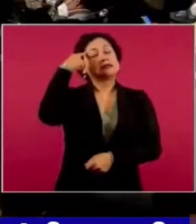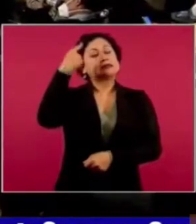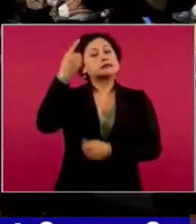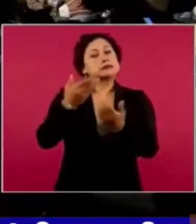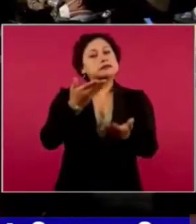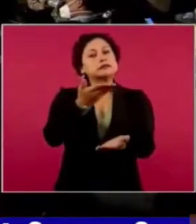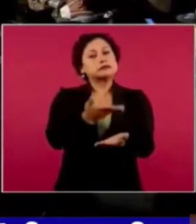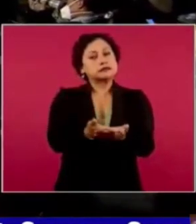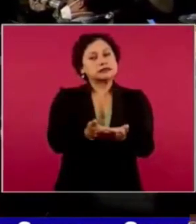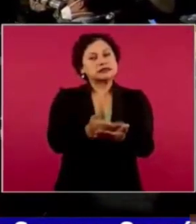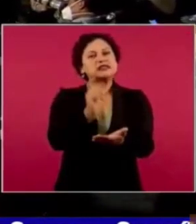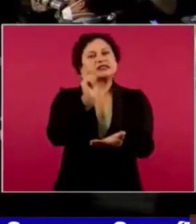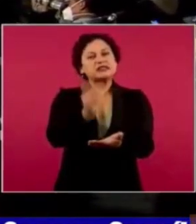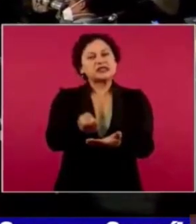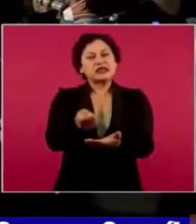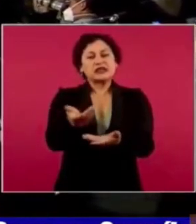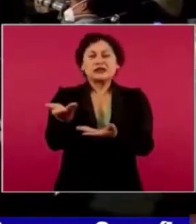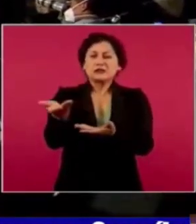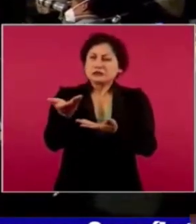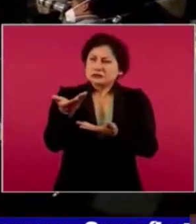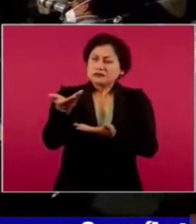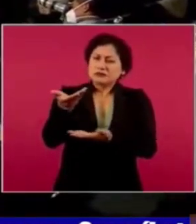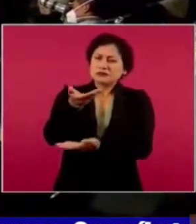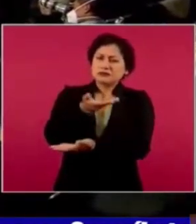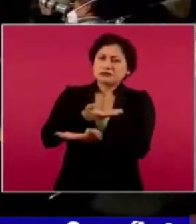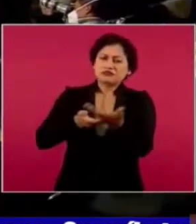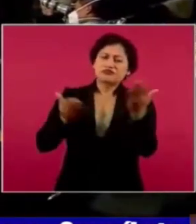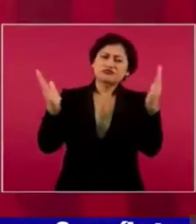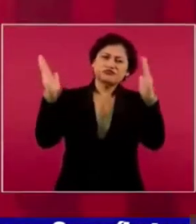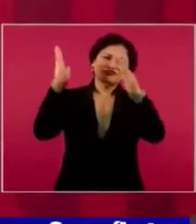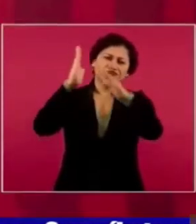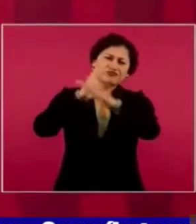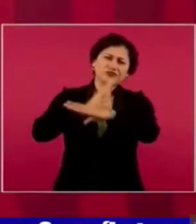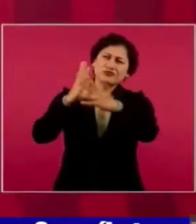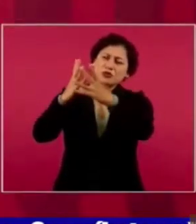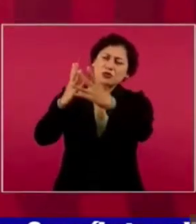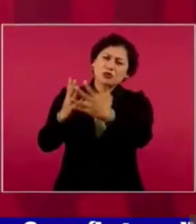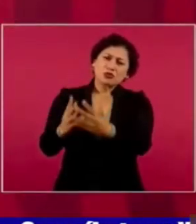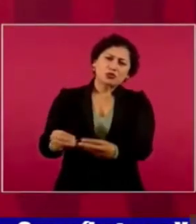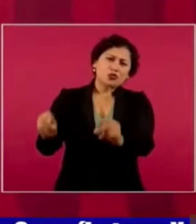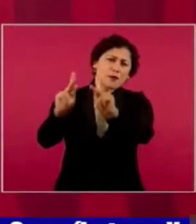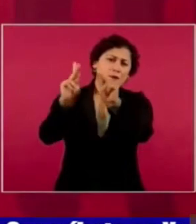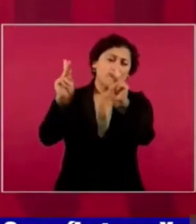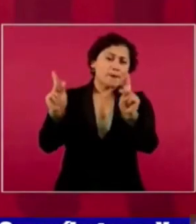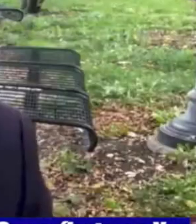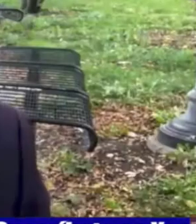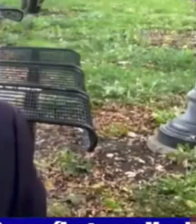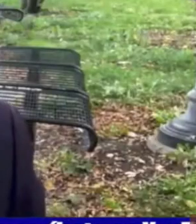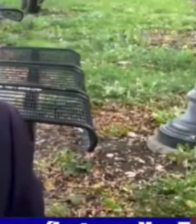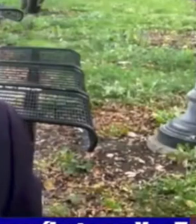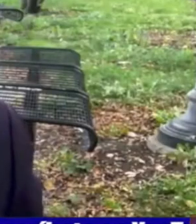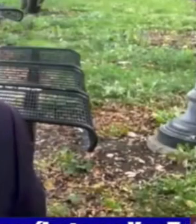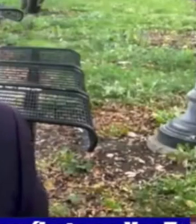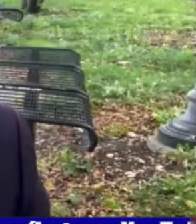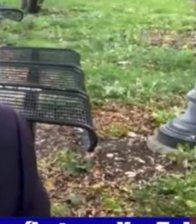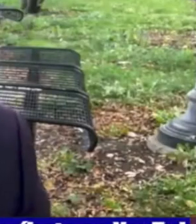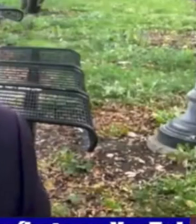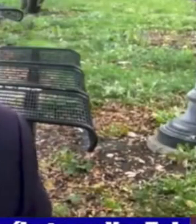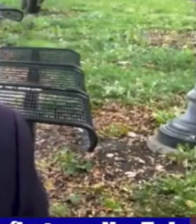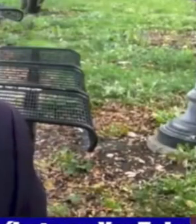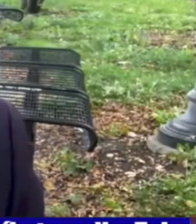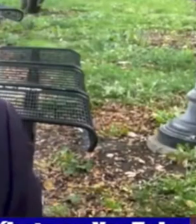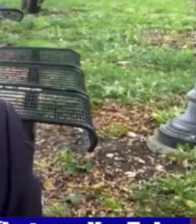que se busque el diálogo y pacificar. Ahí están las declaraciones del presidente Andrés Manuel